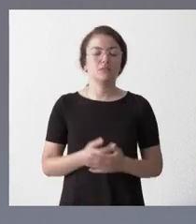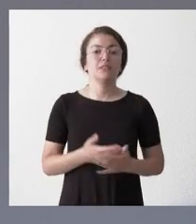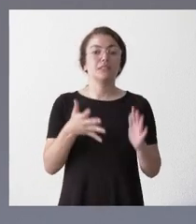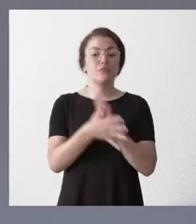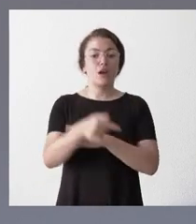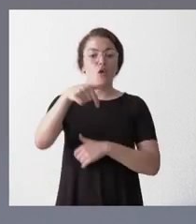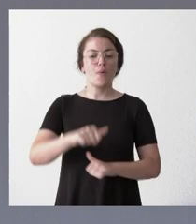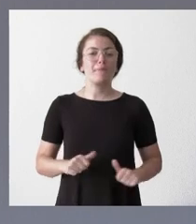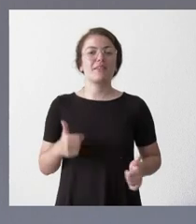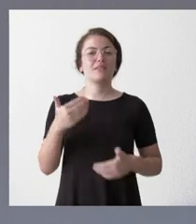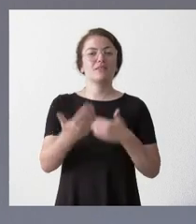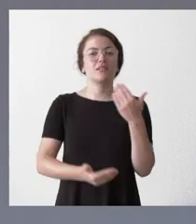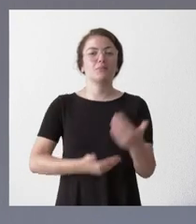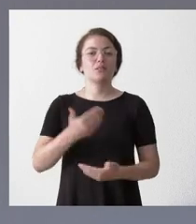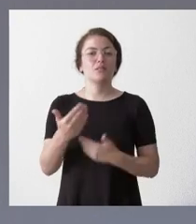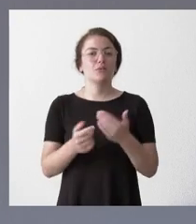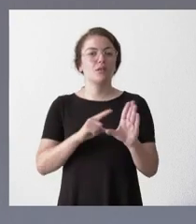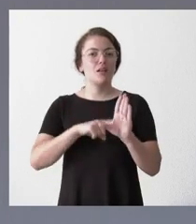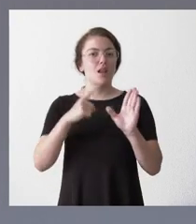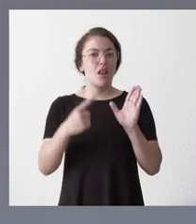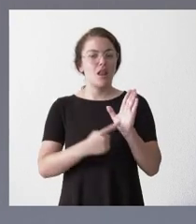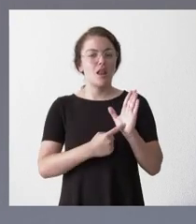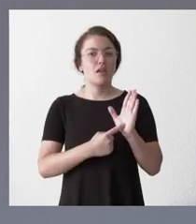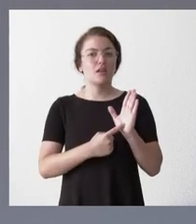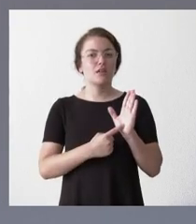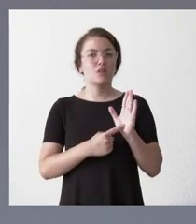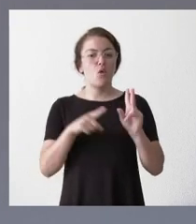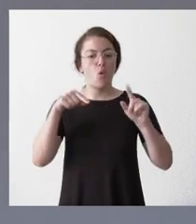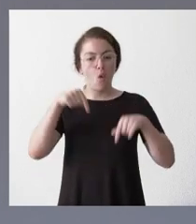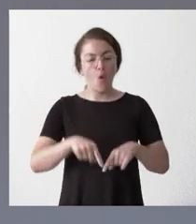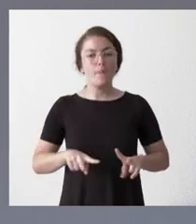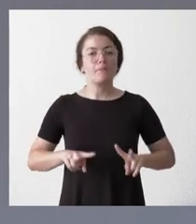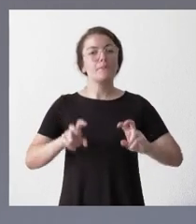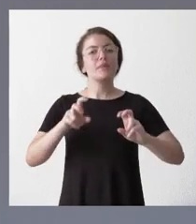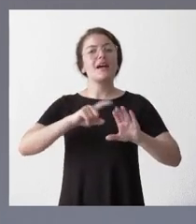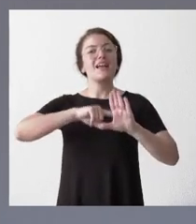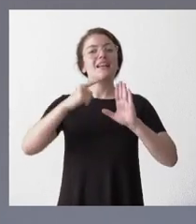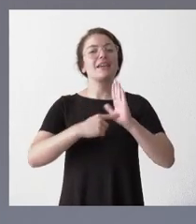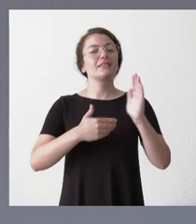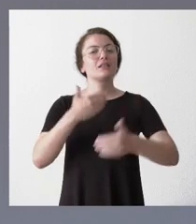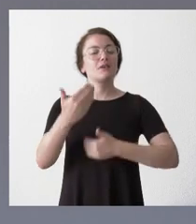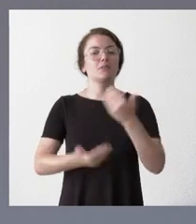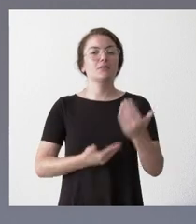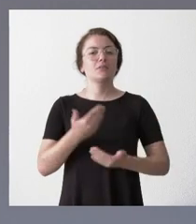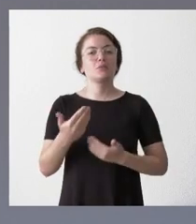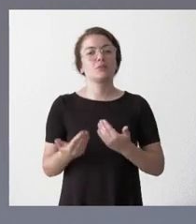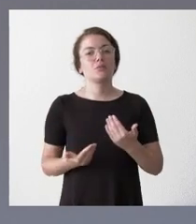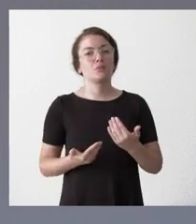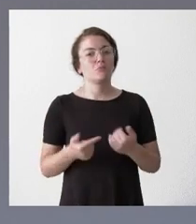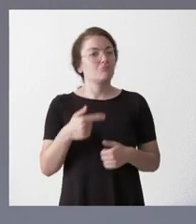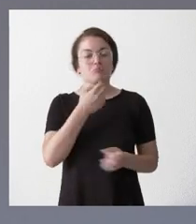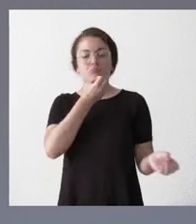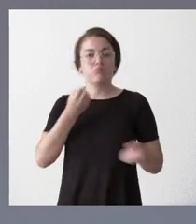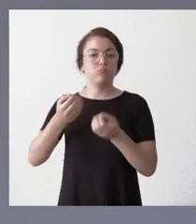la tramitación de la ley, el anuncio de la tramitación de la ley, y también quería ponerles de manifiesto estos